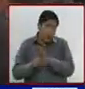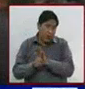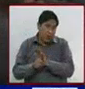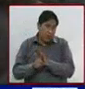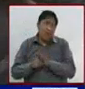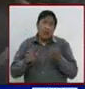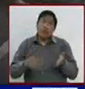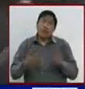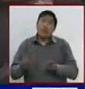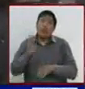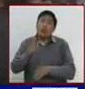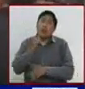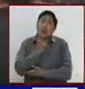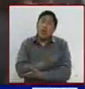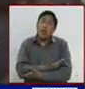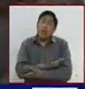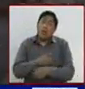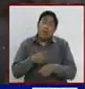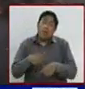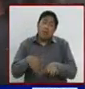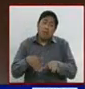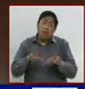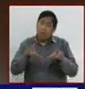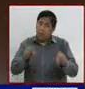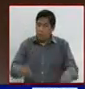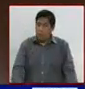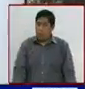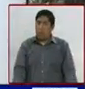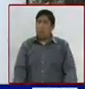Camila no quede impune.